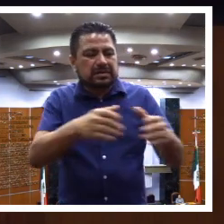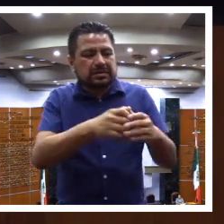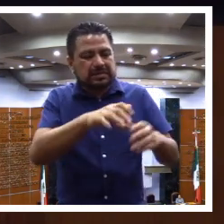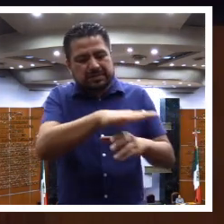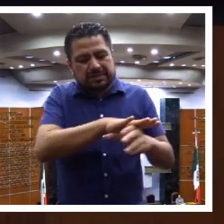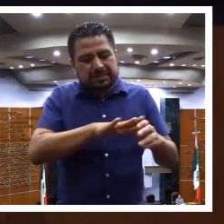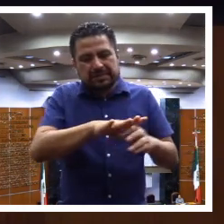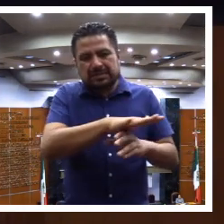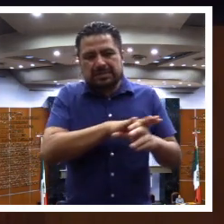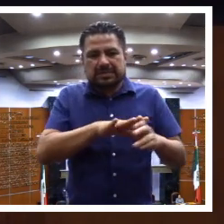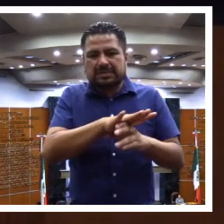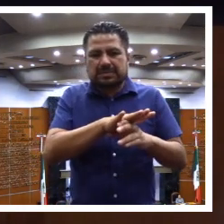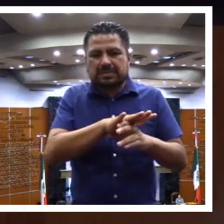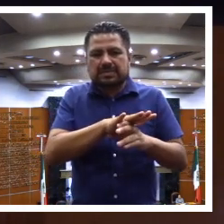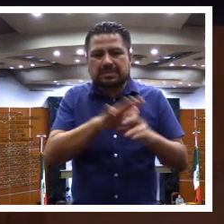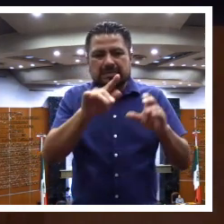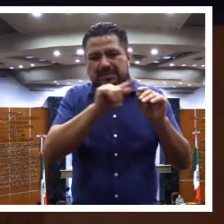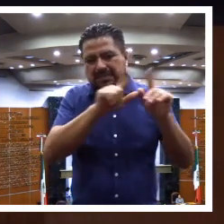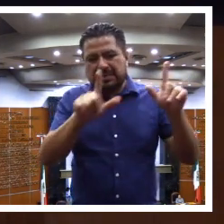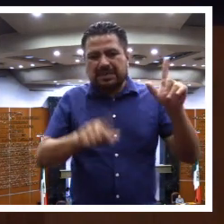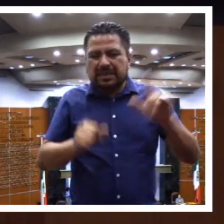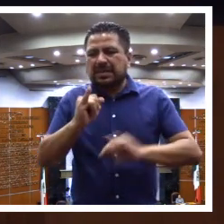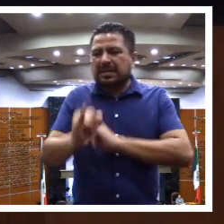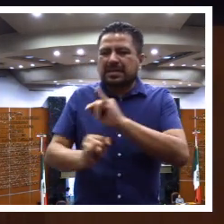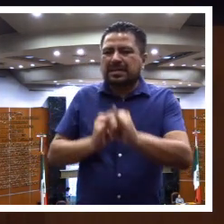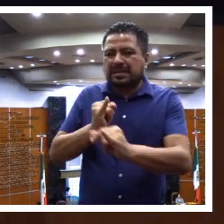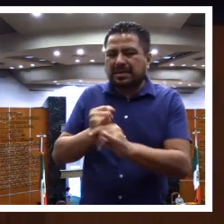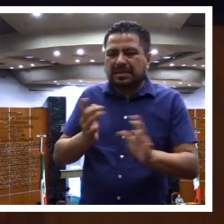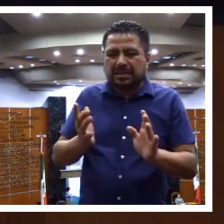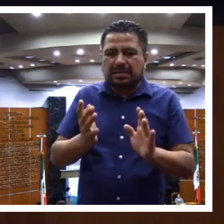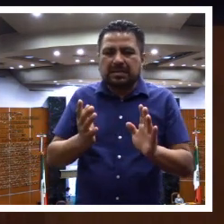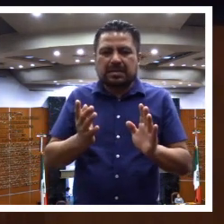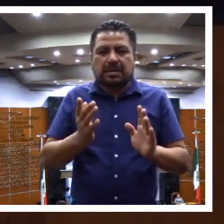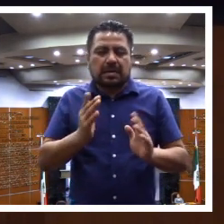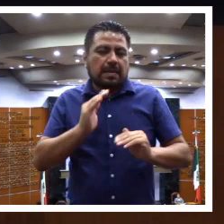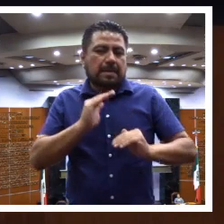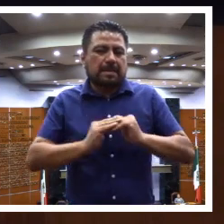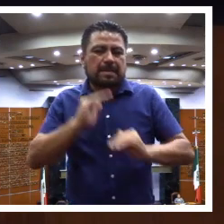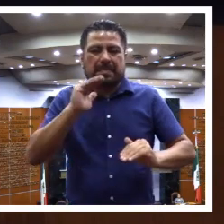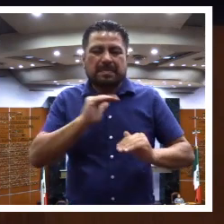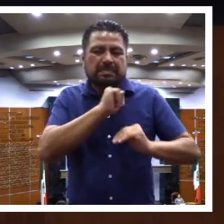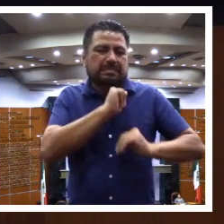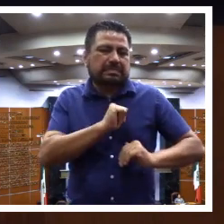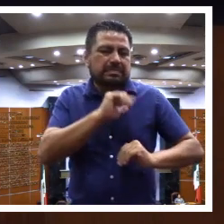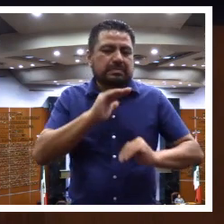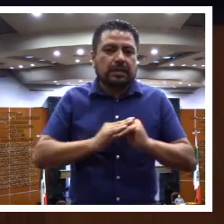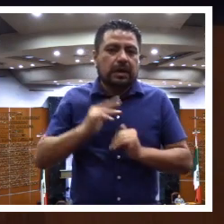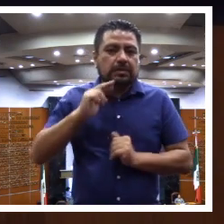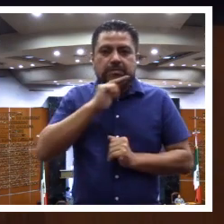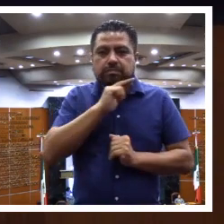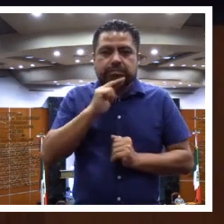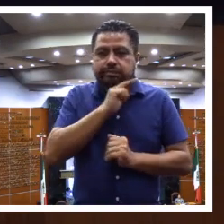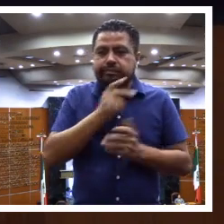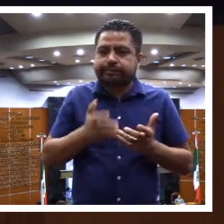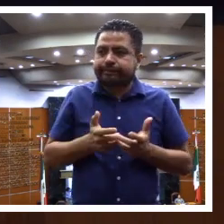delincuencia transnacional y es uno de los de más rápido